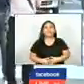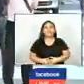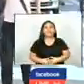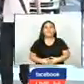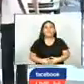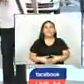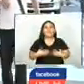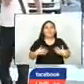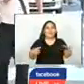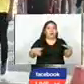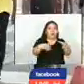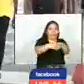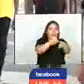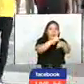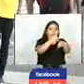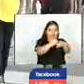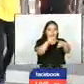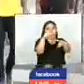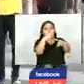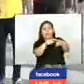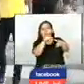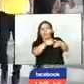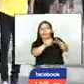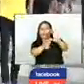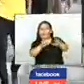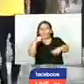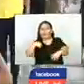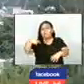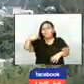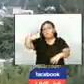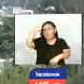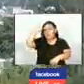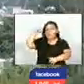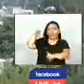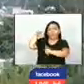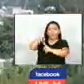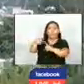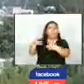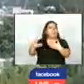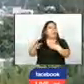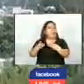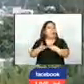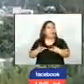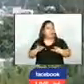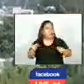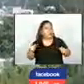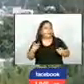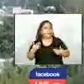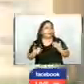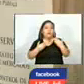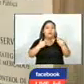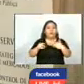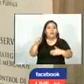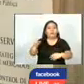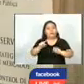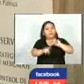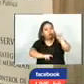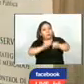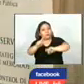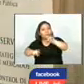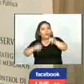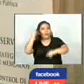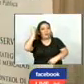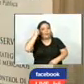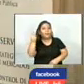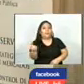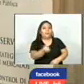Nueve de cada diez personas considera que la violencia ha disminuido en el país. Así lo revela el estudio de opinión